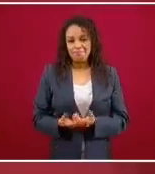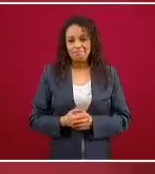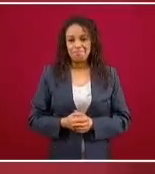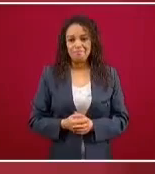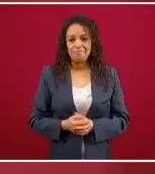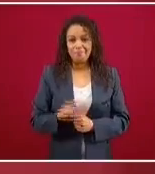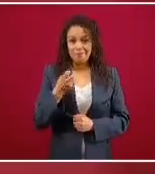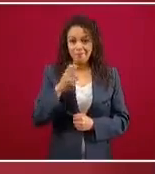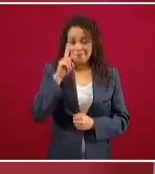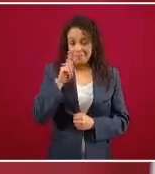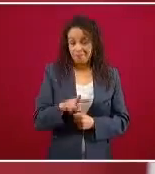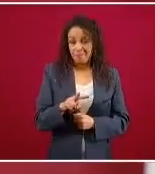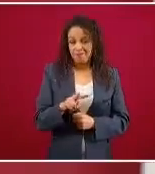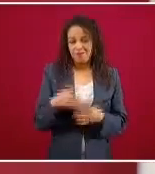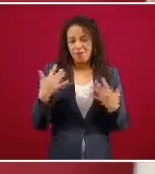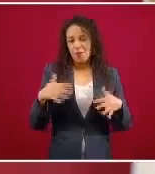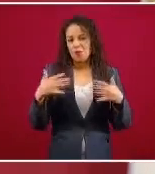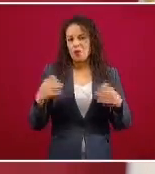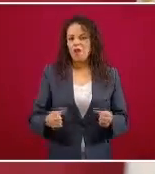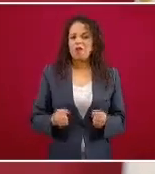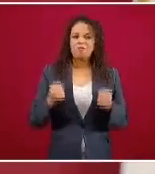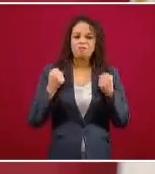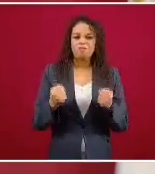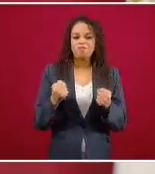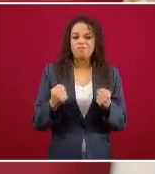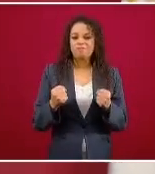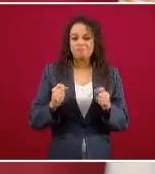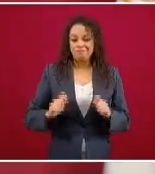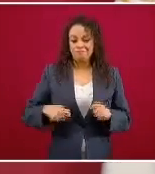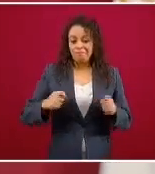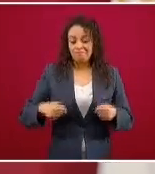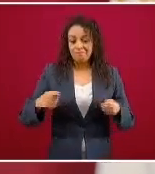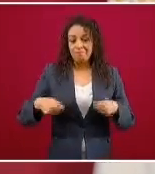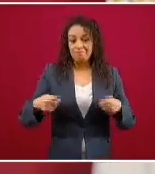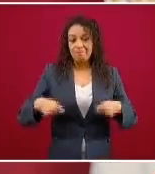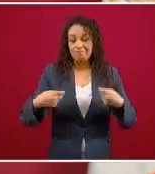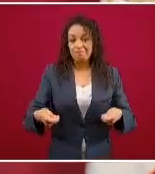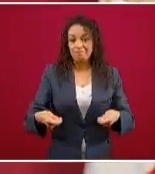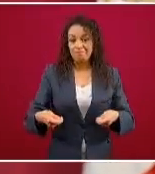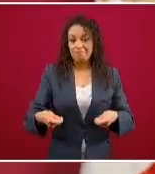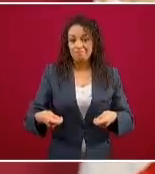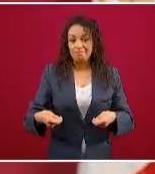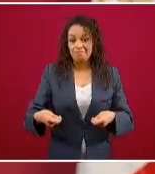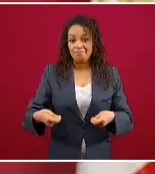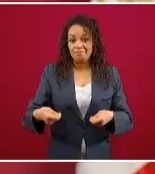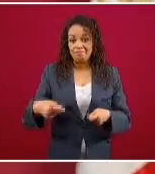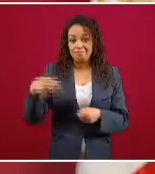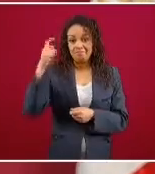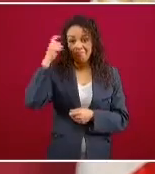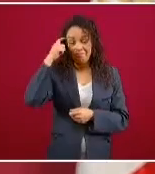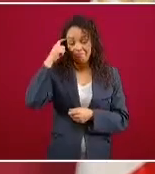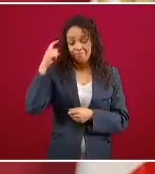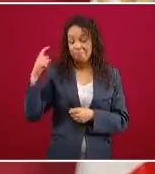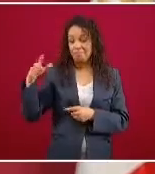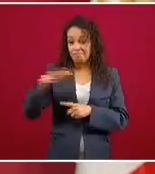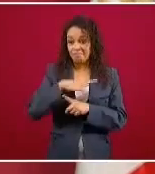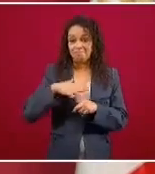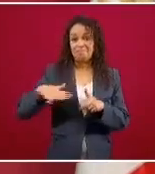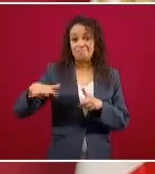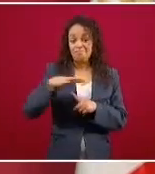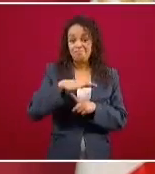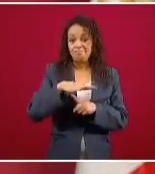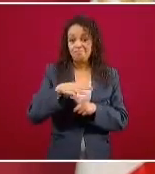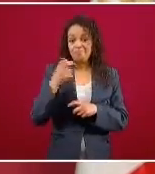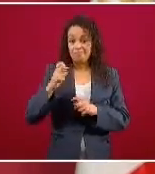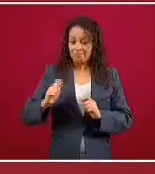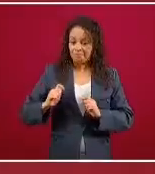es tan fuerte nuestra herencia civilizatoria, viene de lejos,